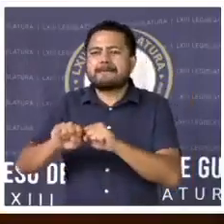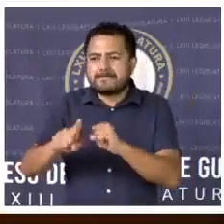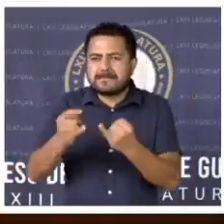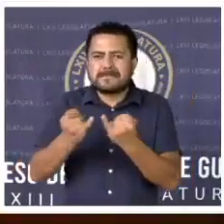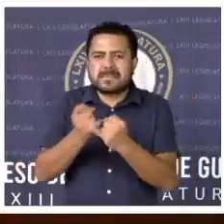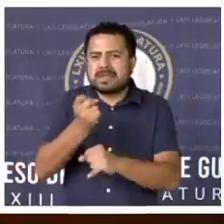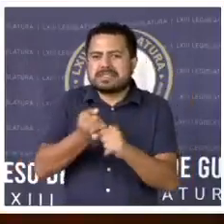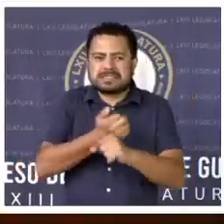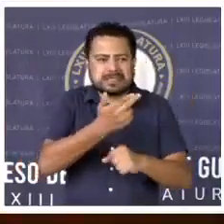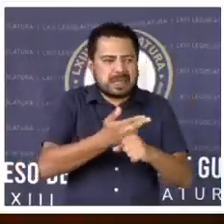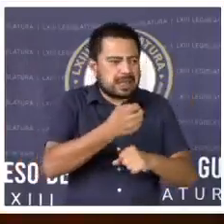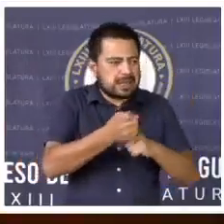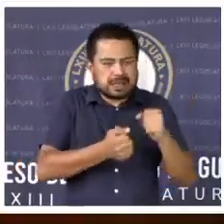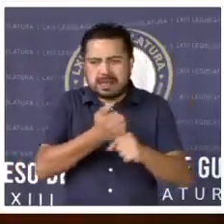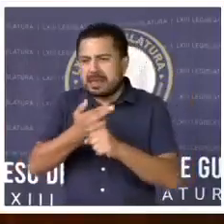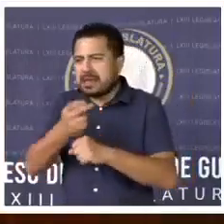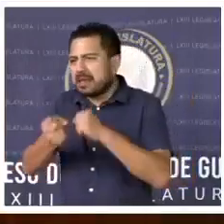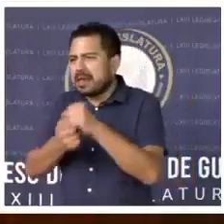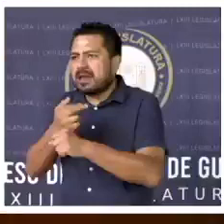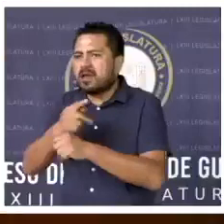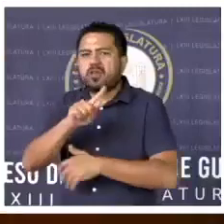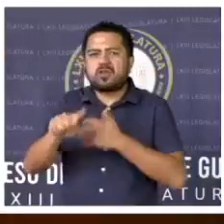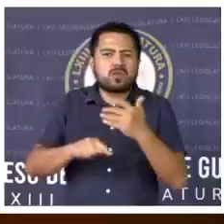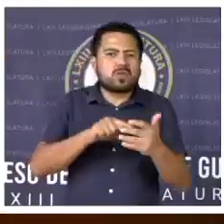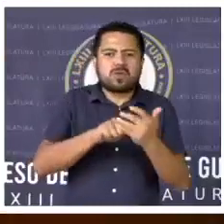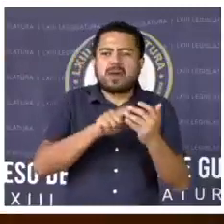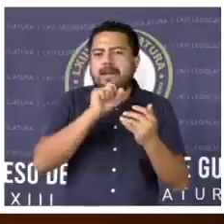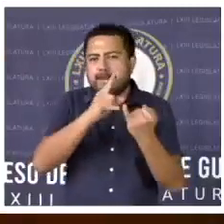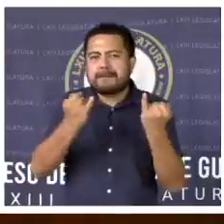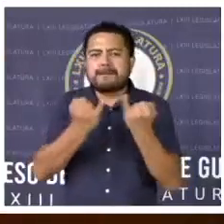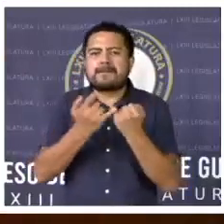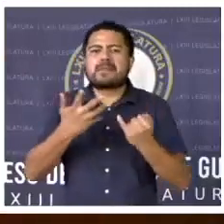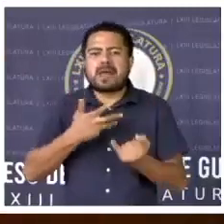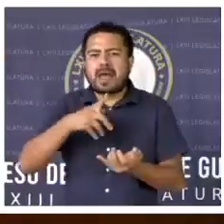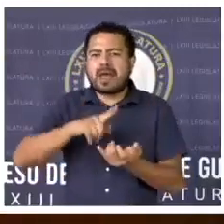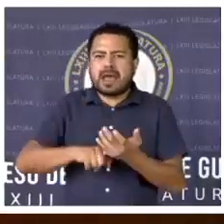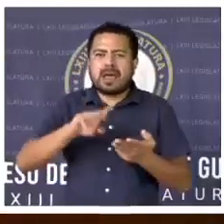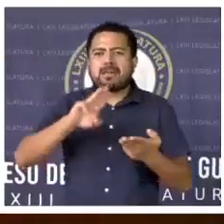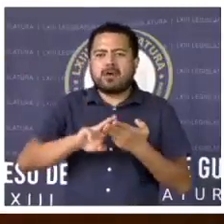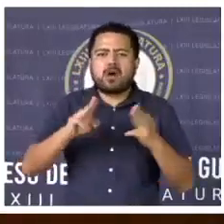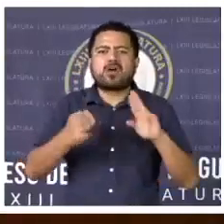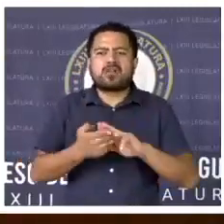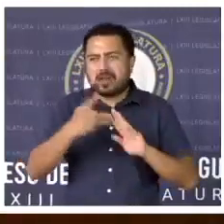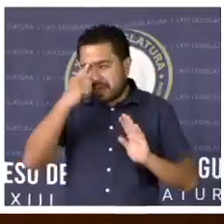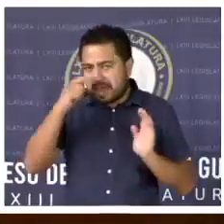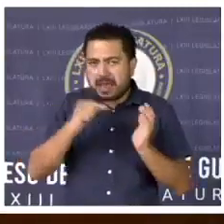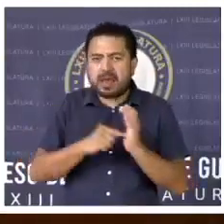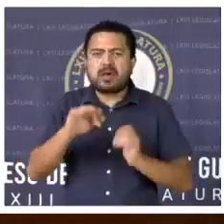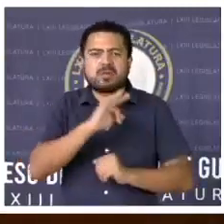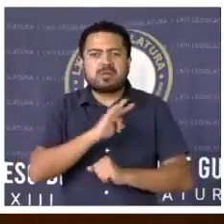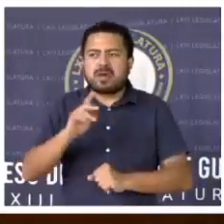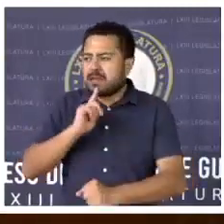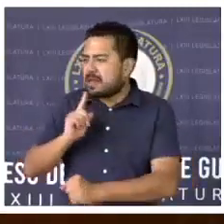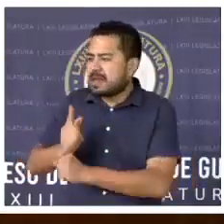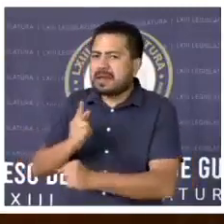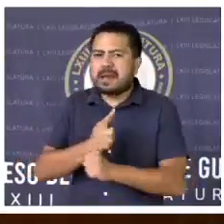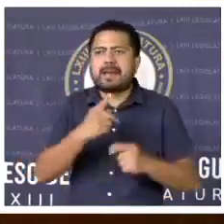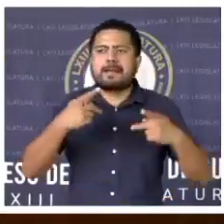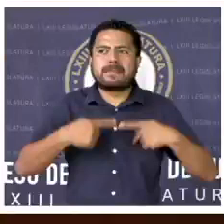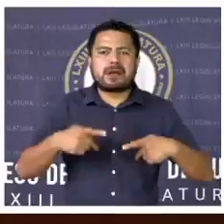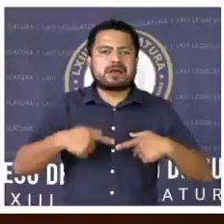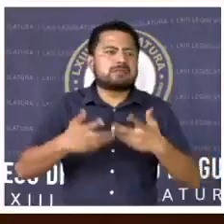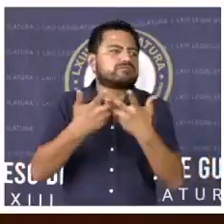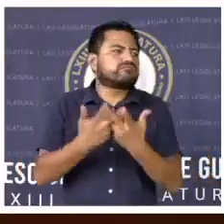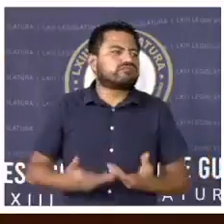dependencias así como a todo lugar donde haya motivos para creer que se puede encontrar personas desaparecidas